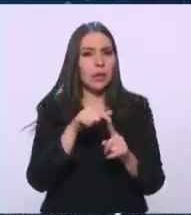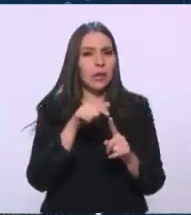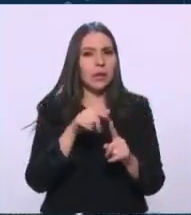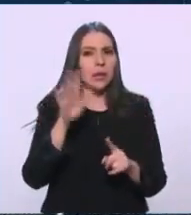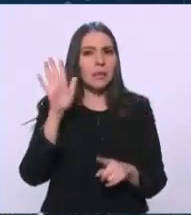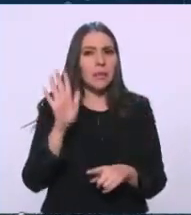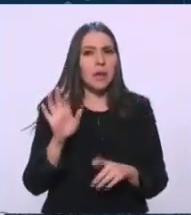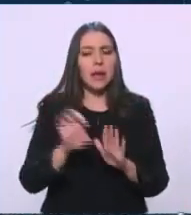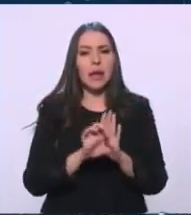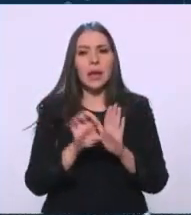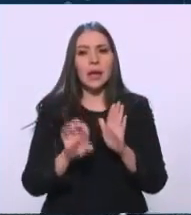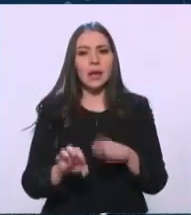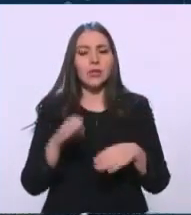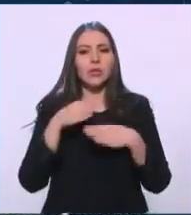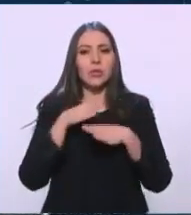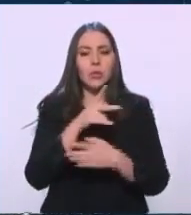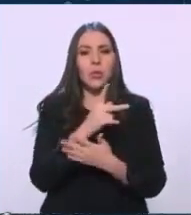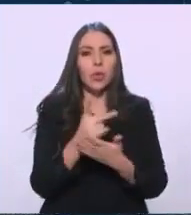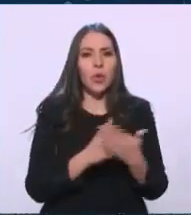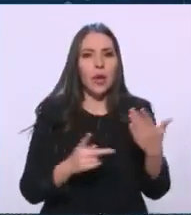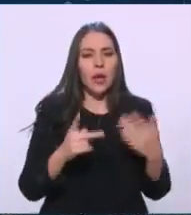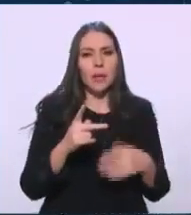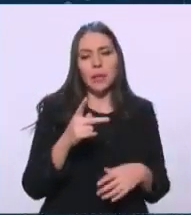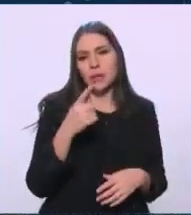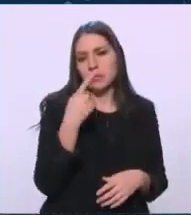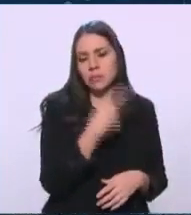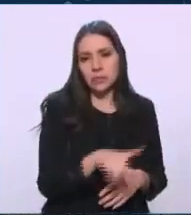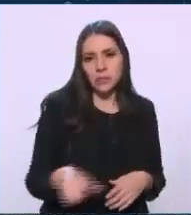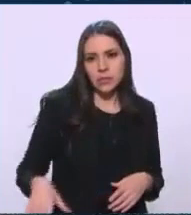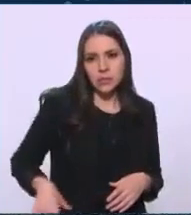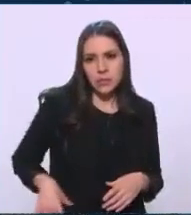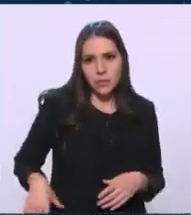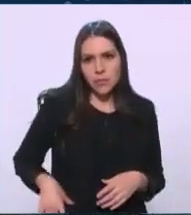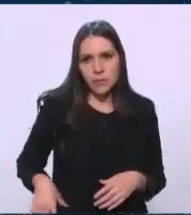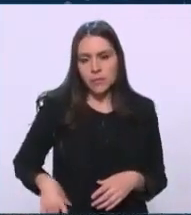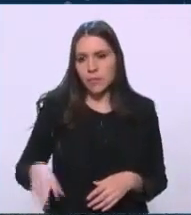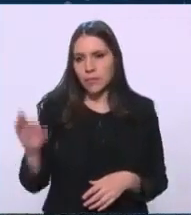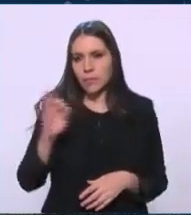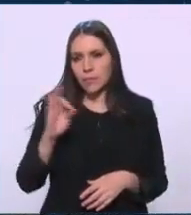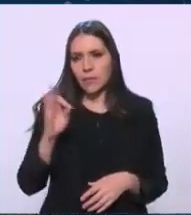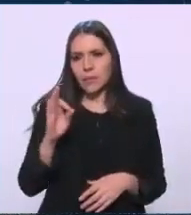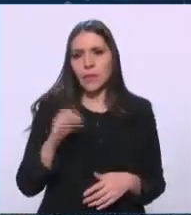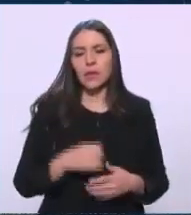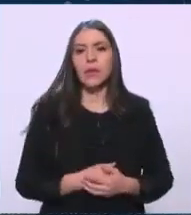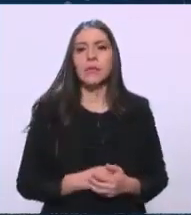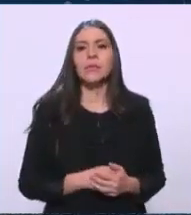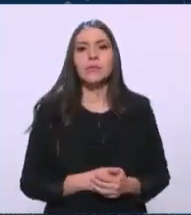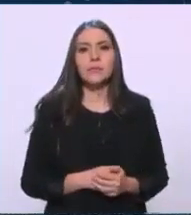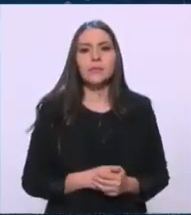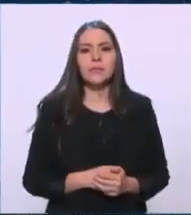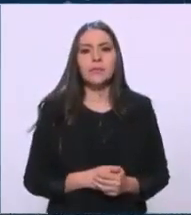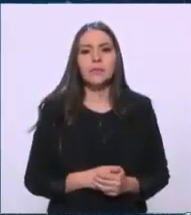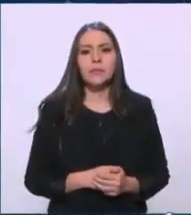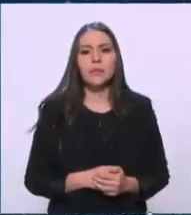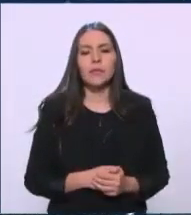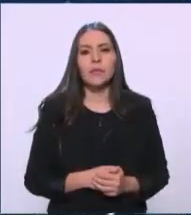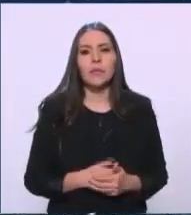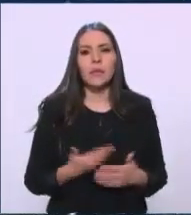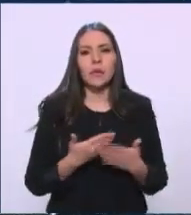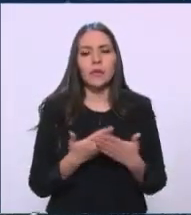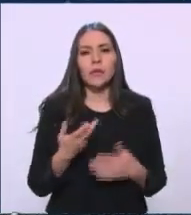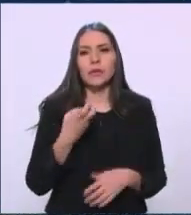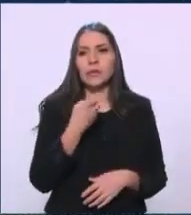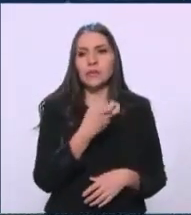si lo llevas a política pública, si no es que es él el que está llevando este indicador hacia